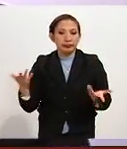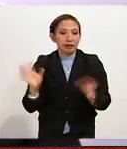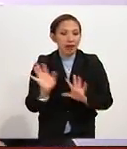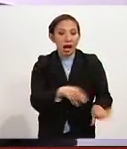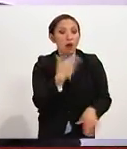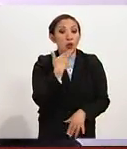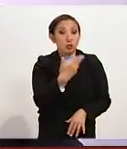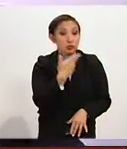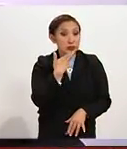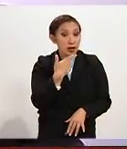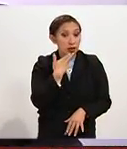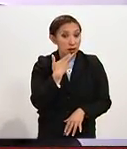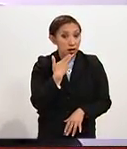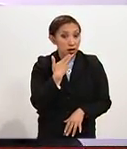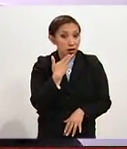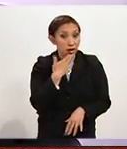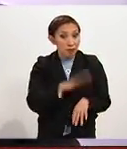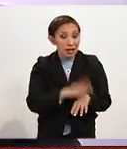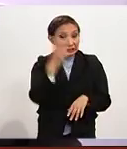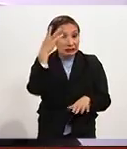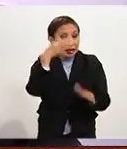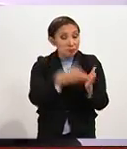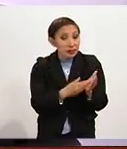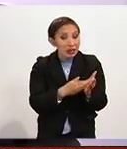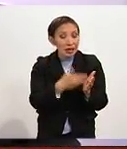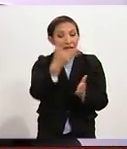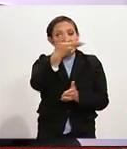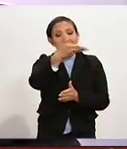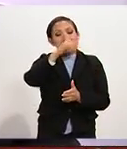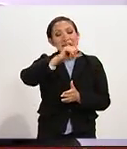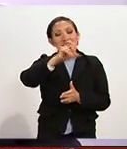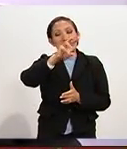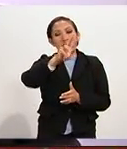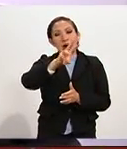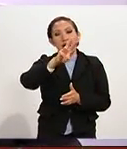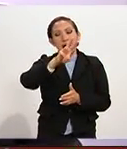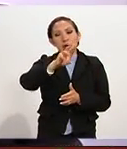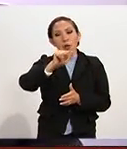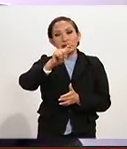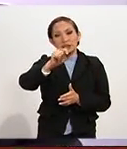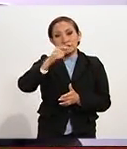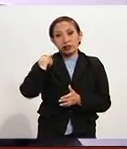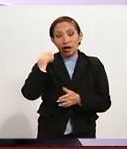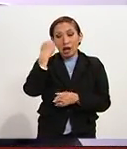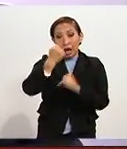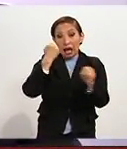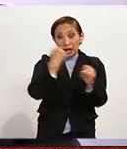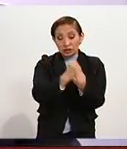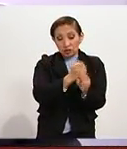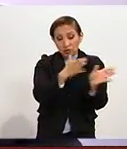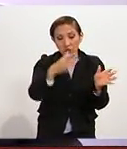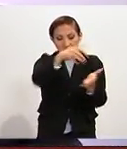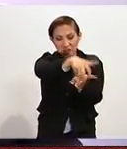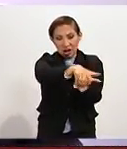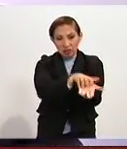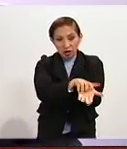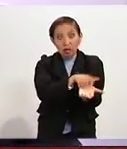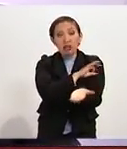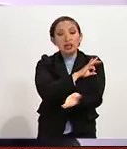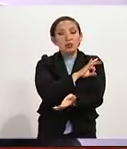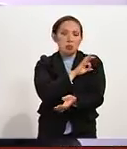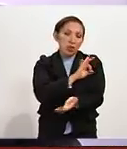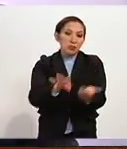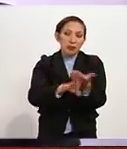de utilizar más de 3,000 gigawatts hora por año y se